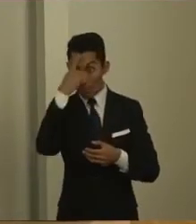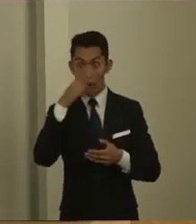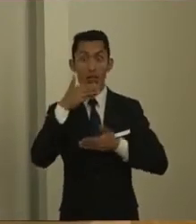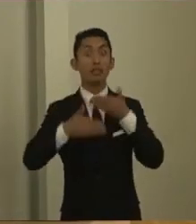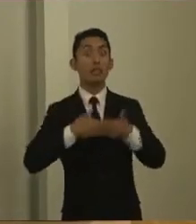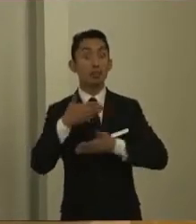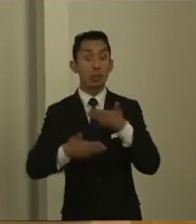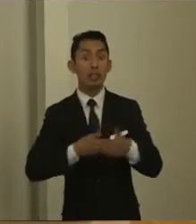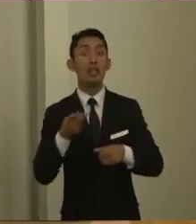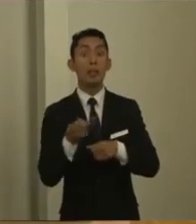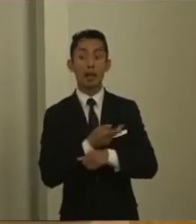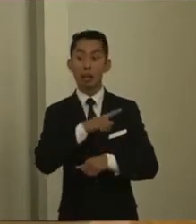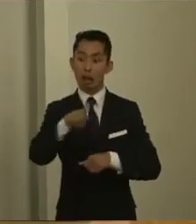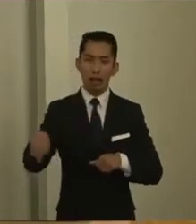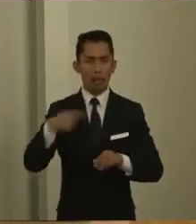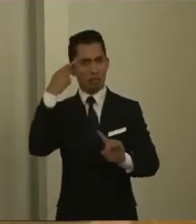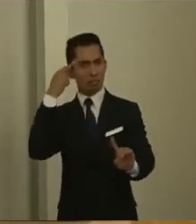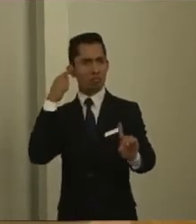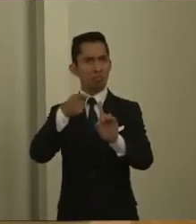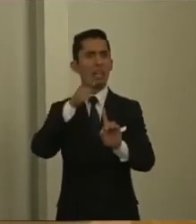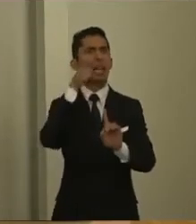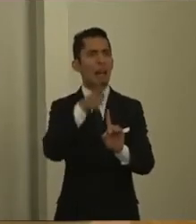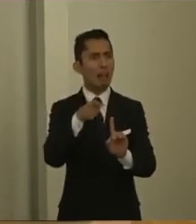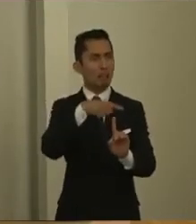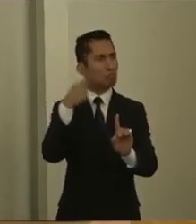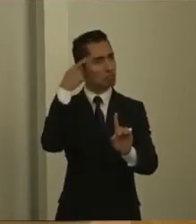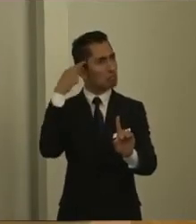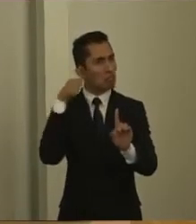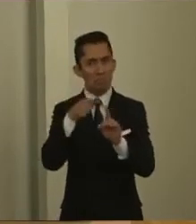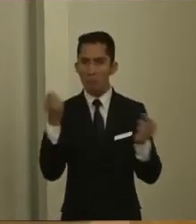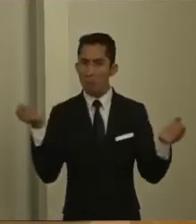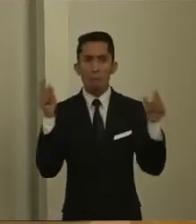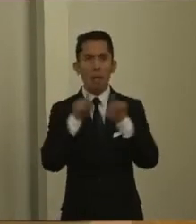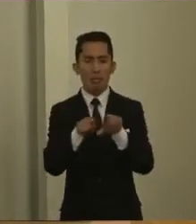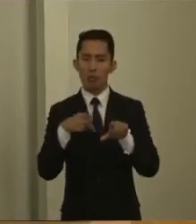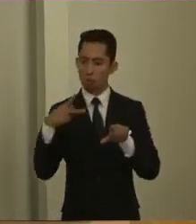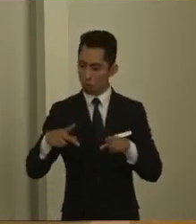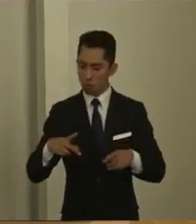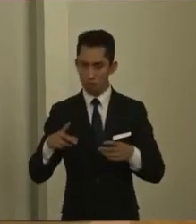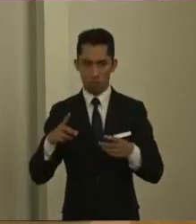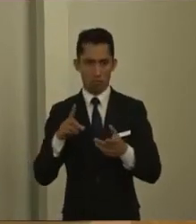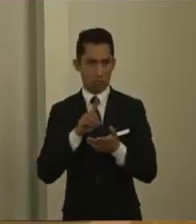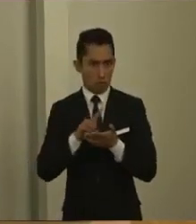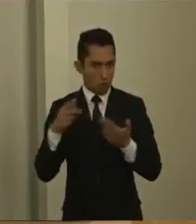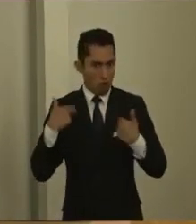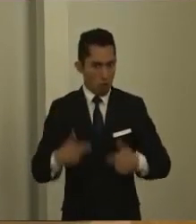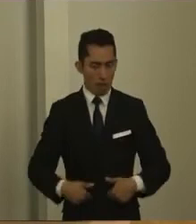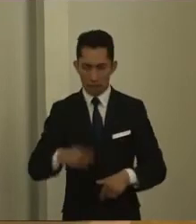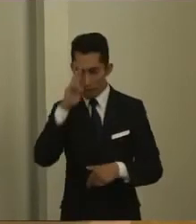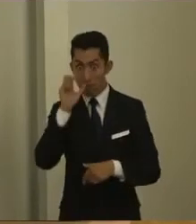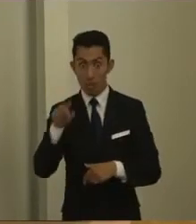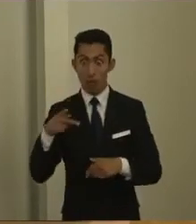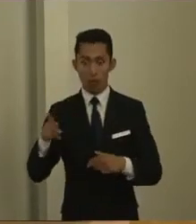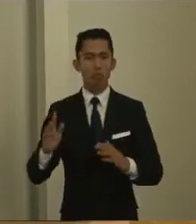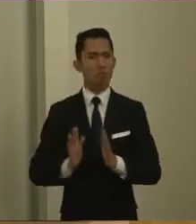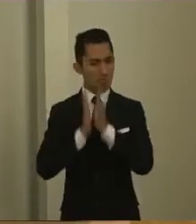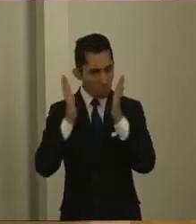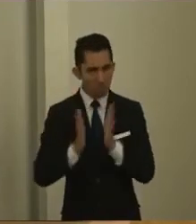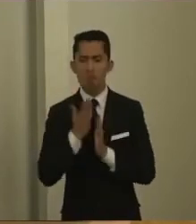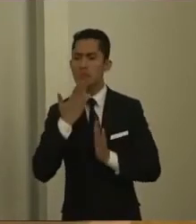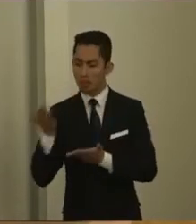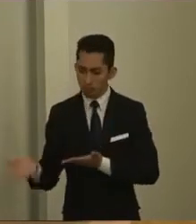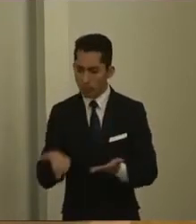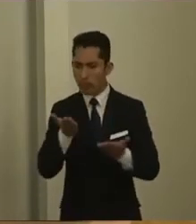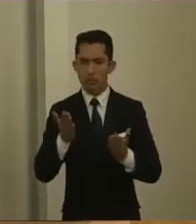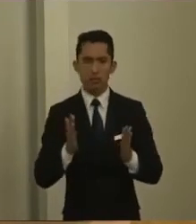como decíamos de derechos después de los pueblos ya que su derecho a la participación esté garantizado en un clima de paz